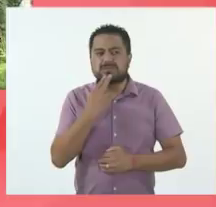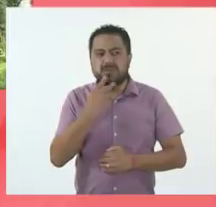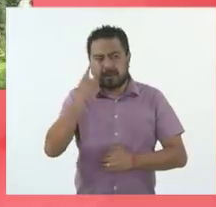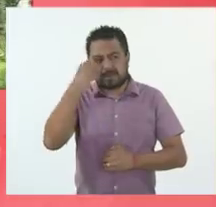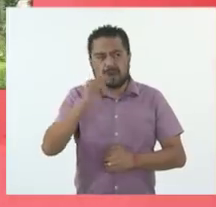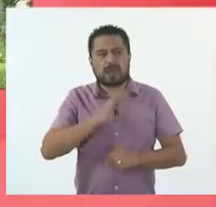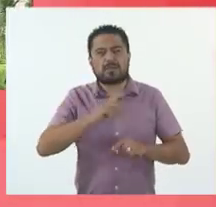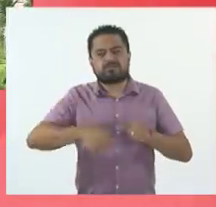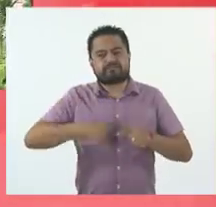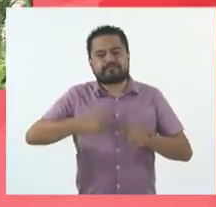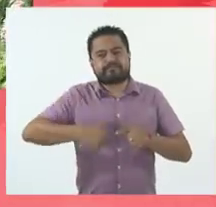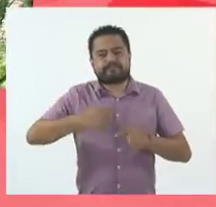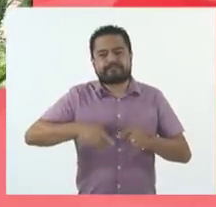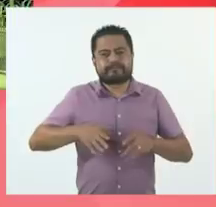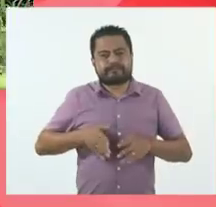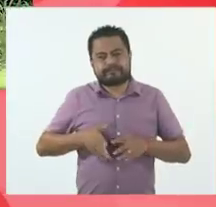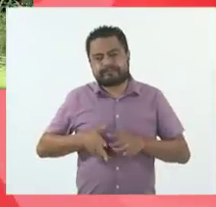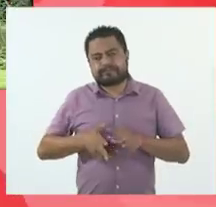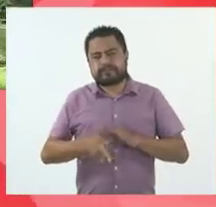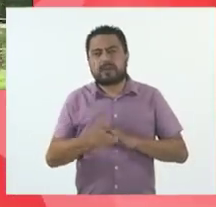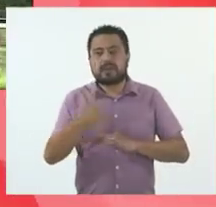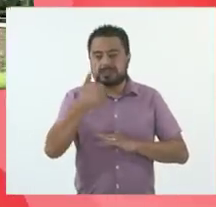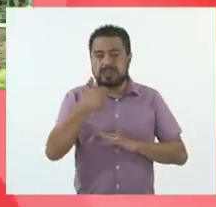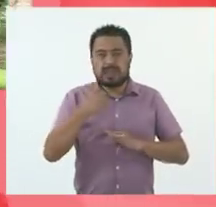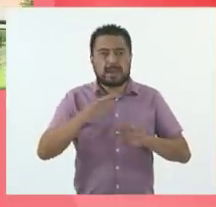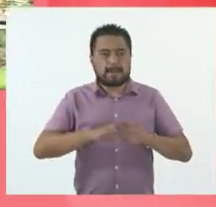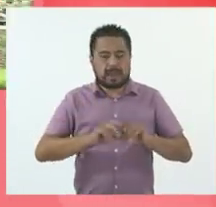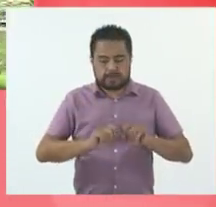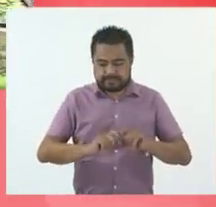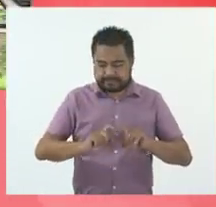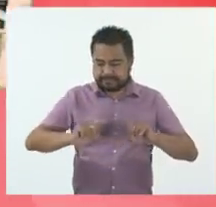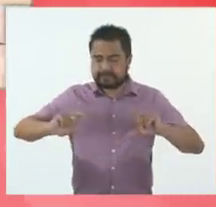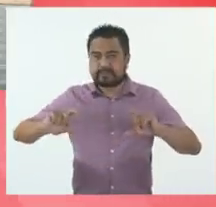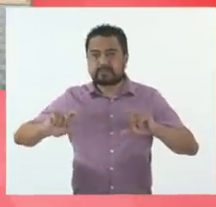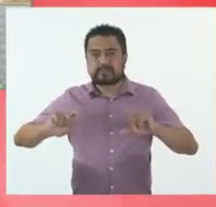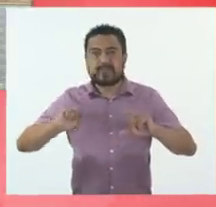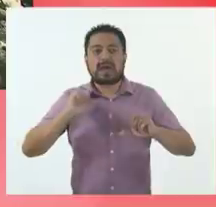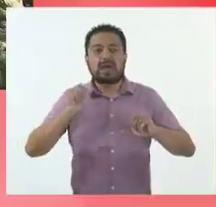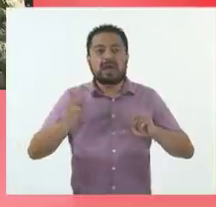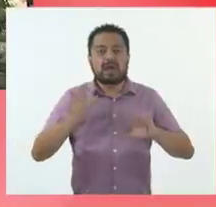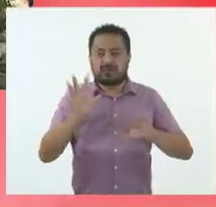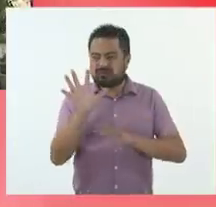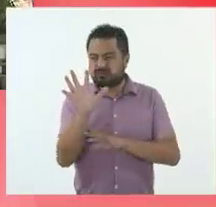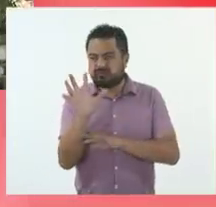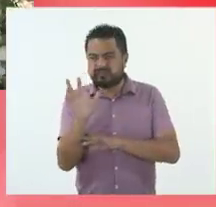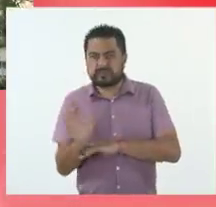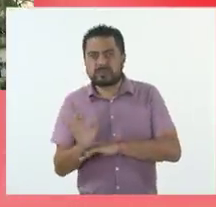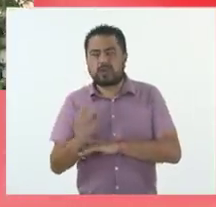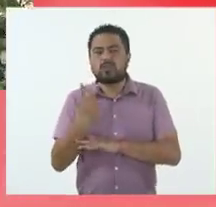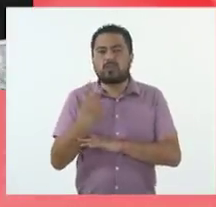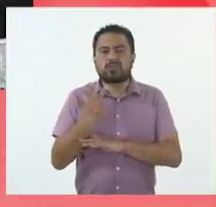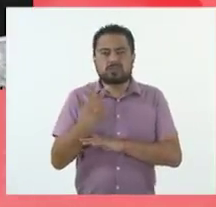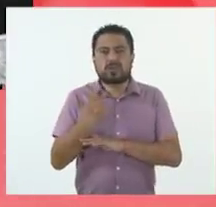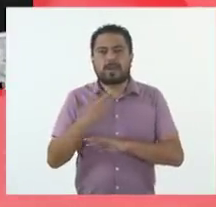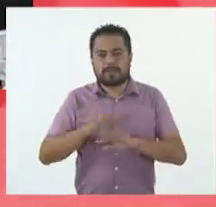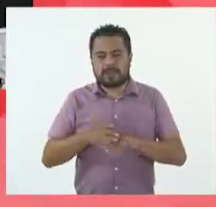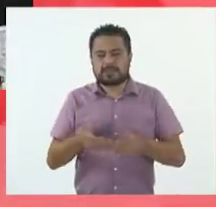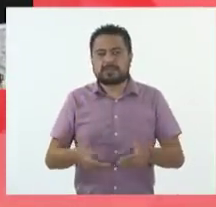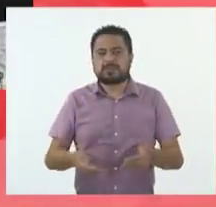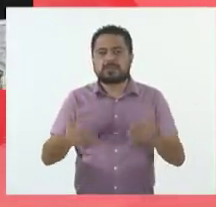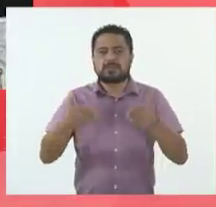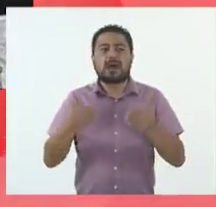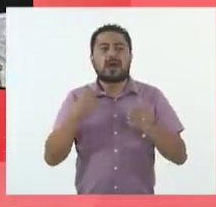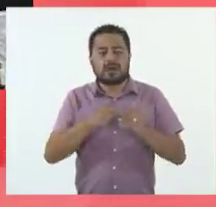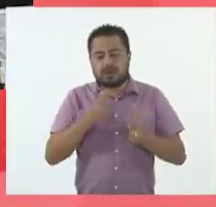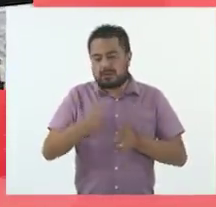curso de la locomotora, 6 ruedas grandes que son las ruedas de tracción y 2 ruedas posteriores. Esta es